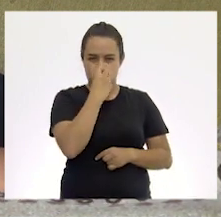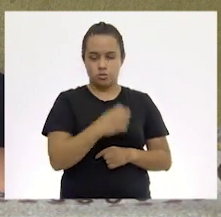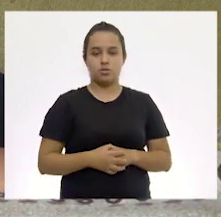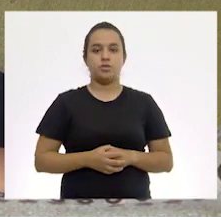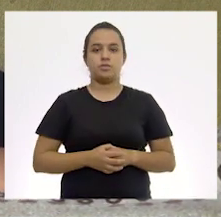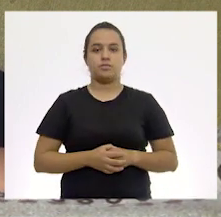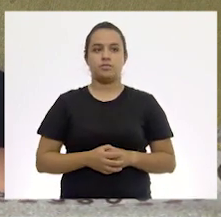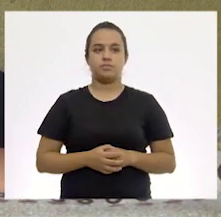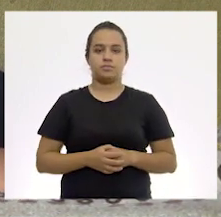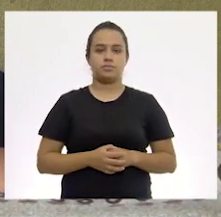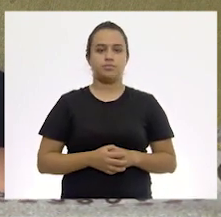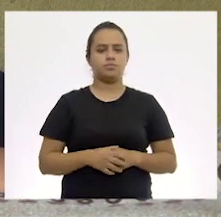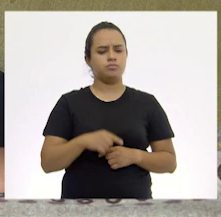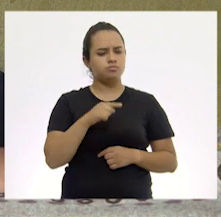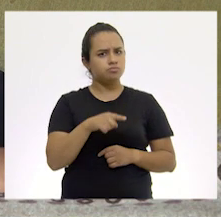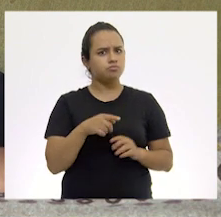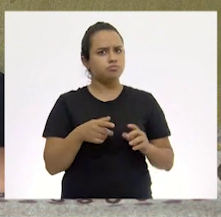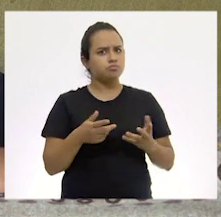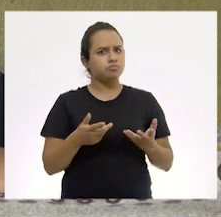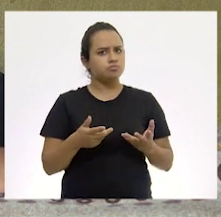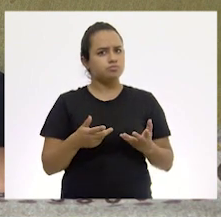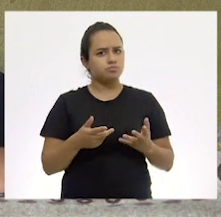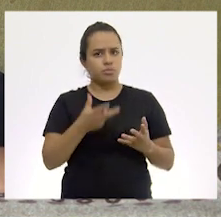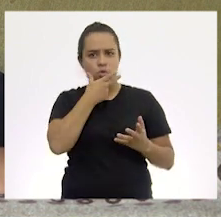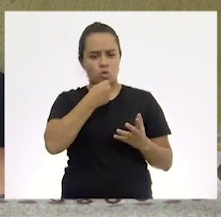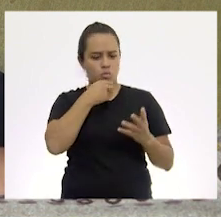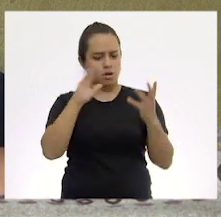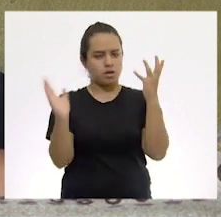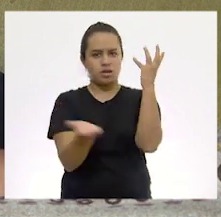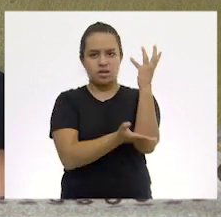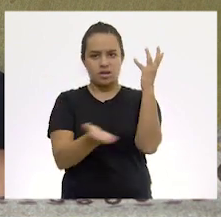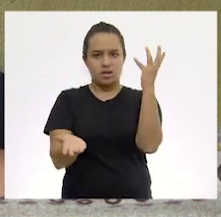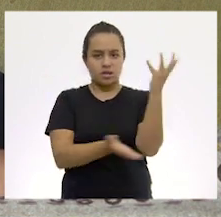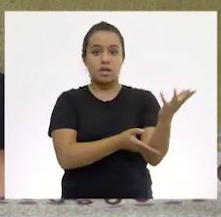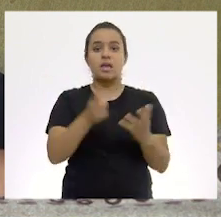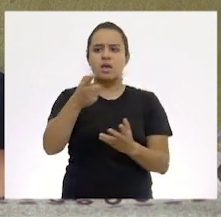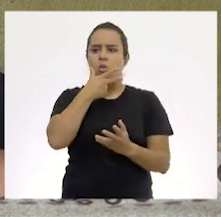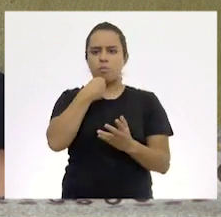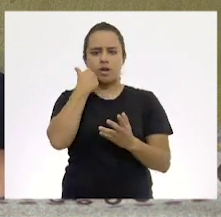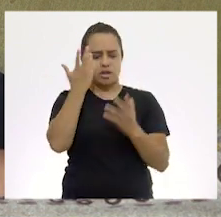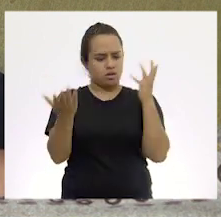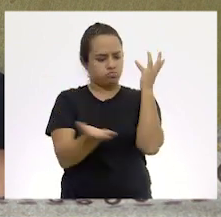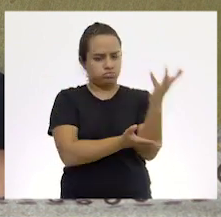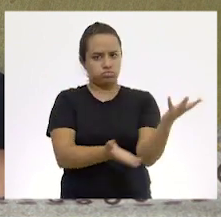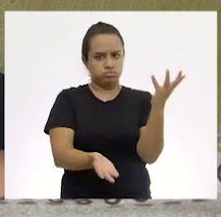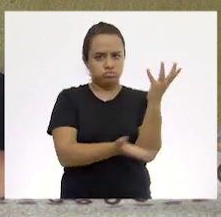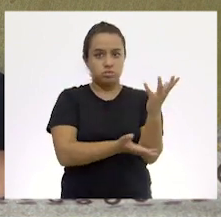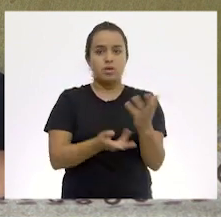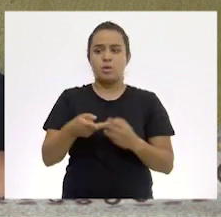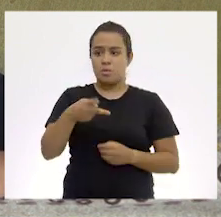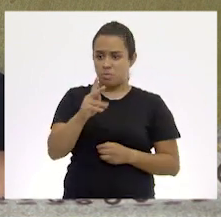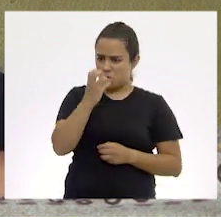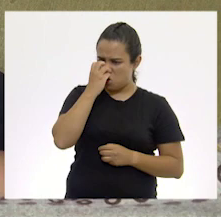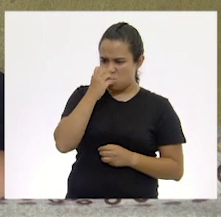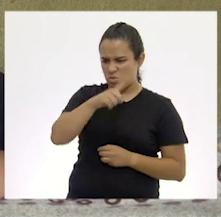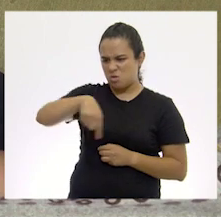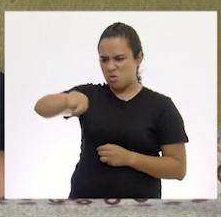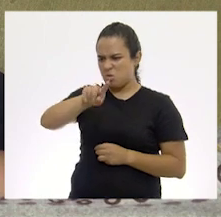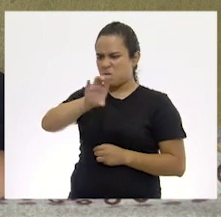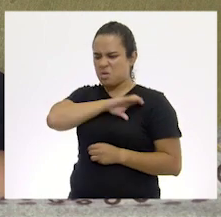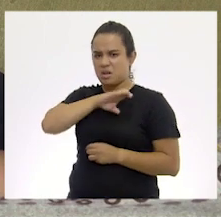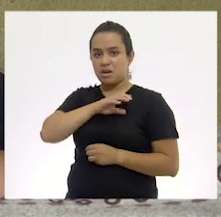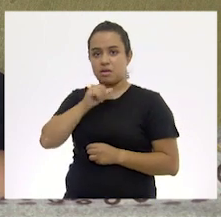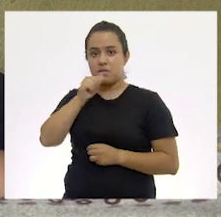leñador. Okay. Que el leñador quería cortar el bosque, pero los osos no lo querían.